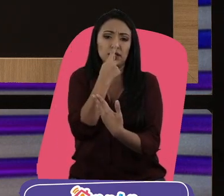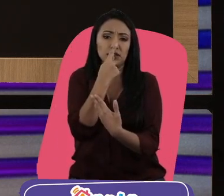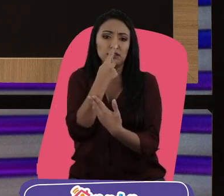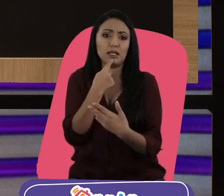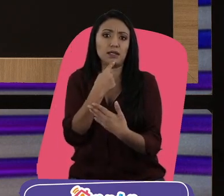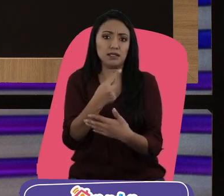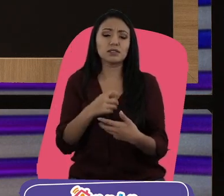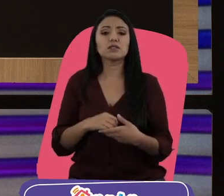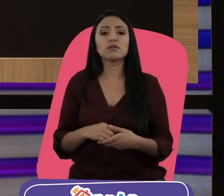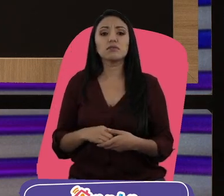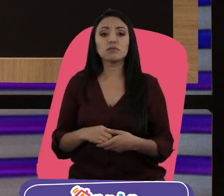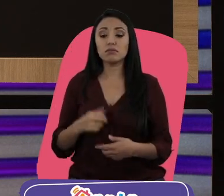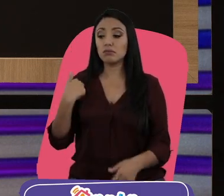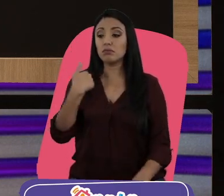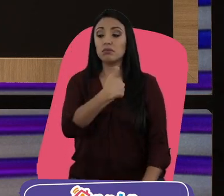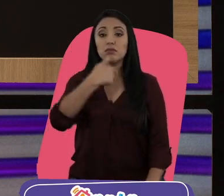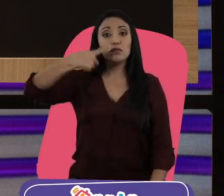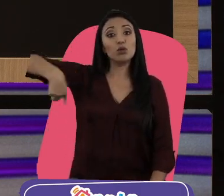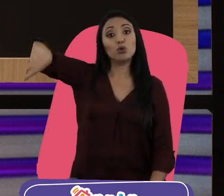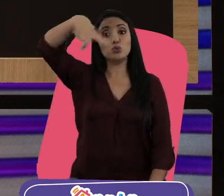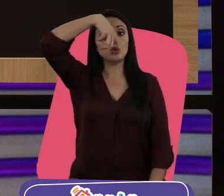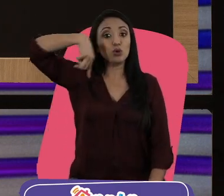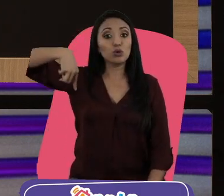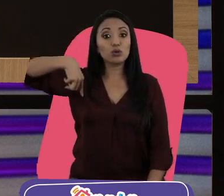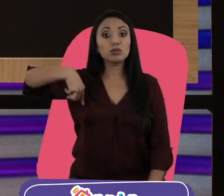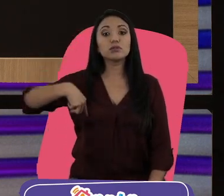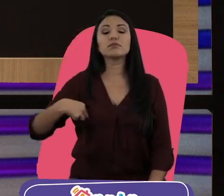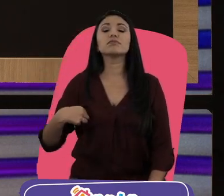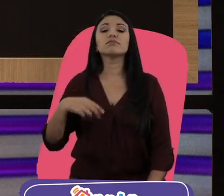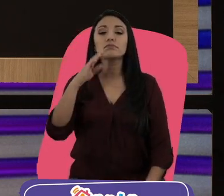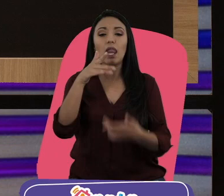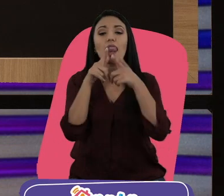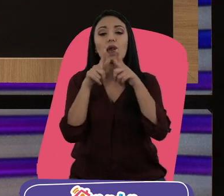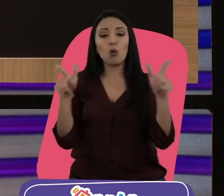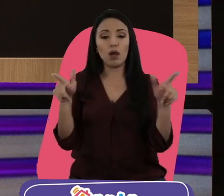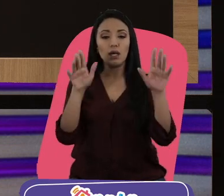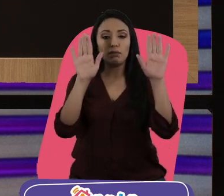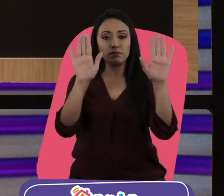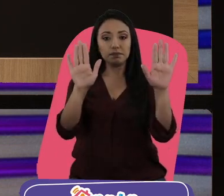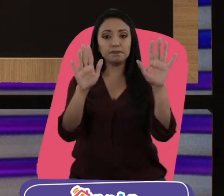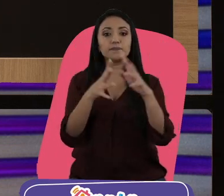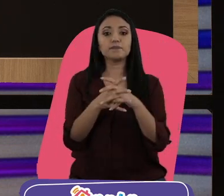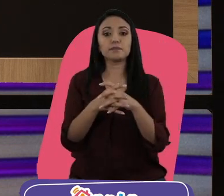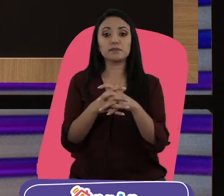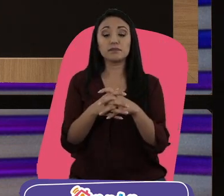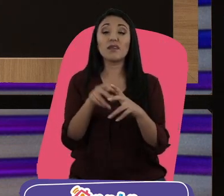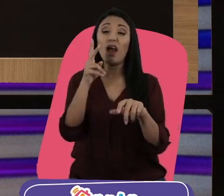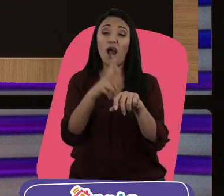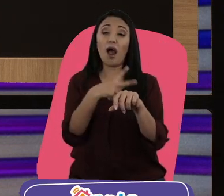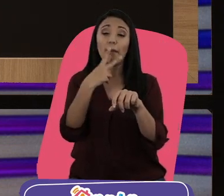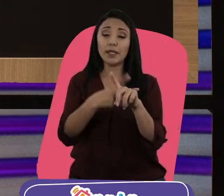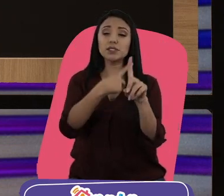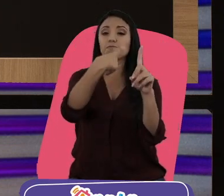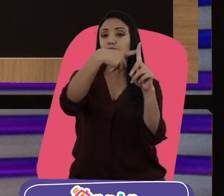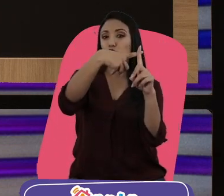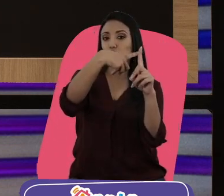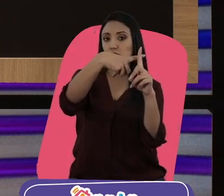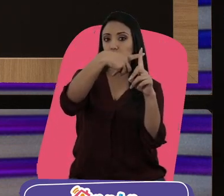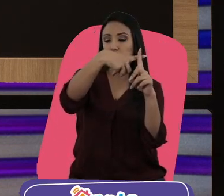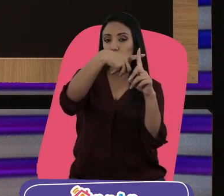que nosotros manejamos el lenguaje de la siguiente manera. Nuestro lenguaje a veces es